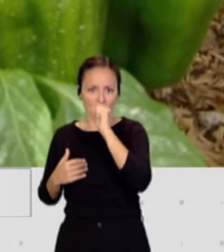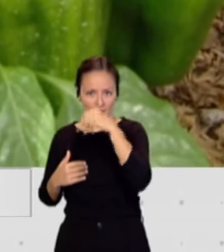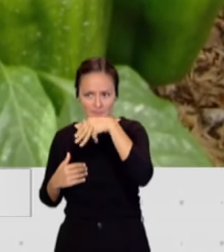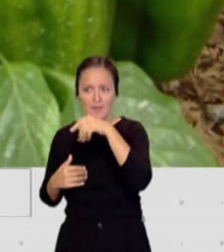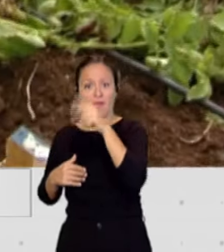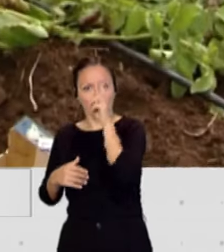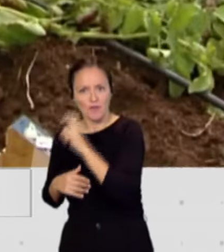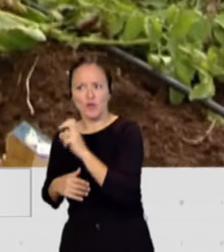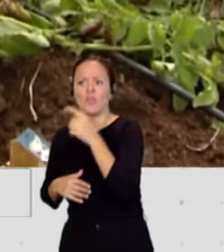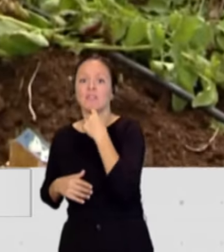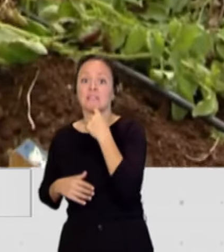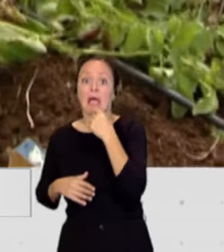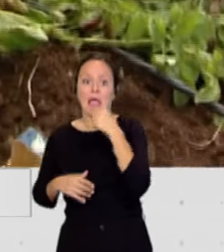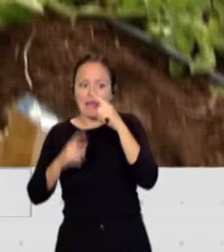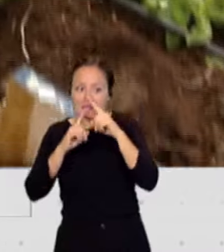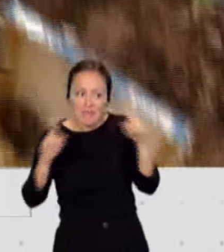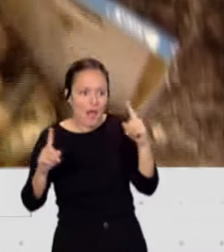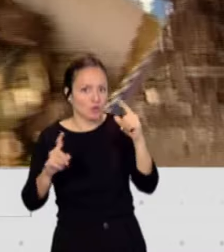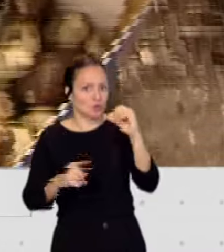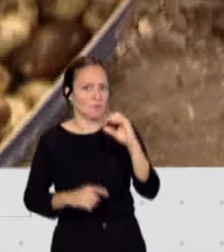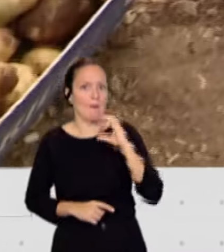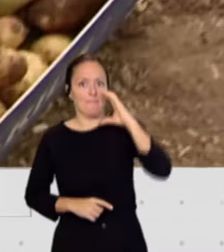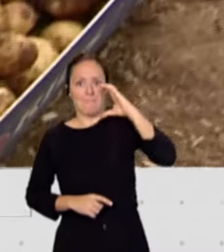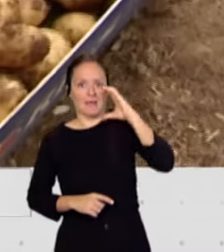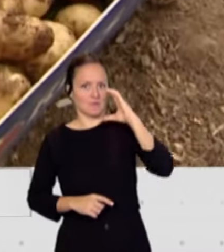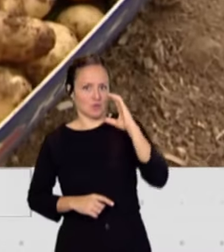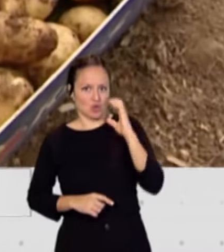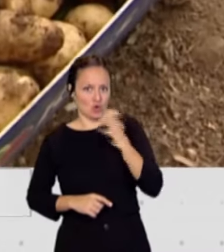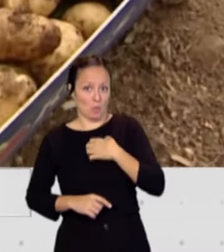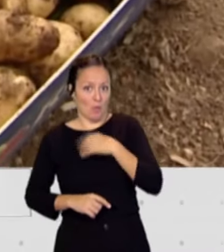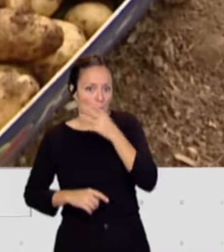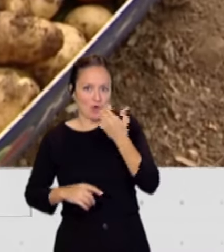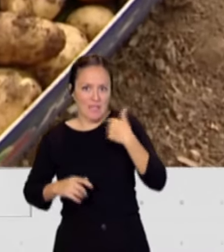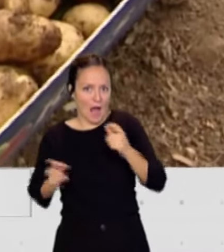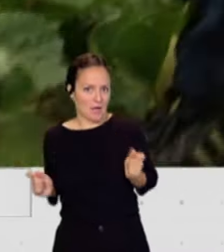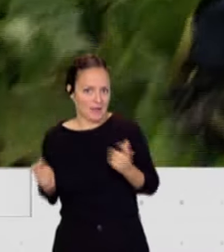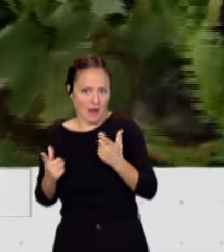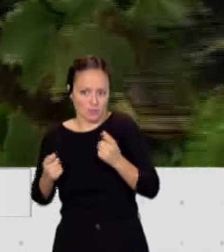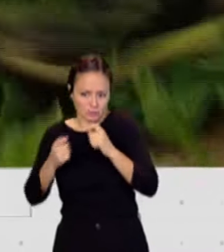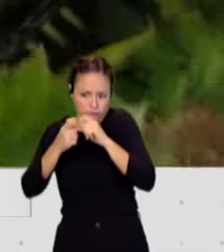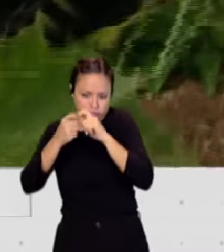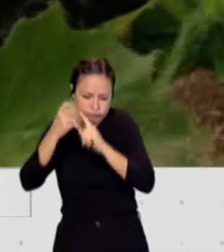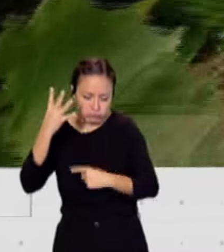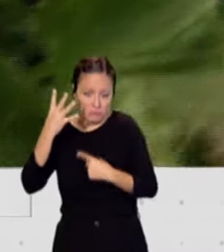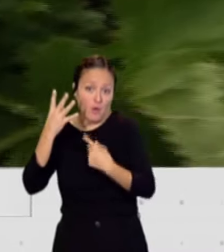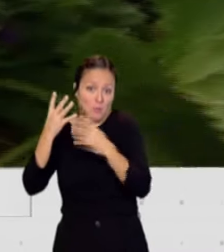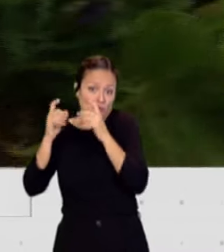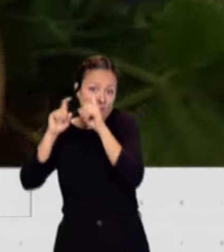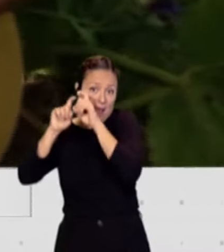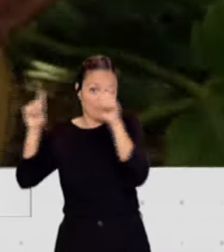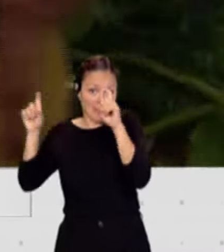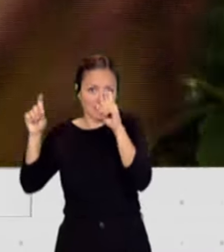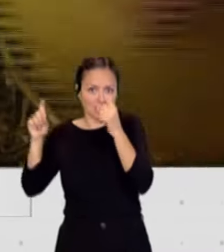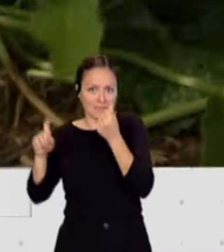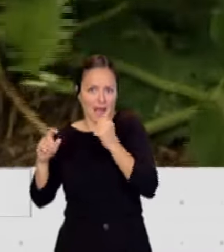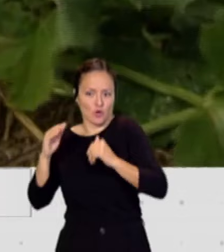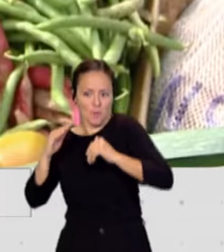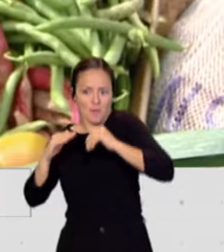asumir nueva subidas salariales derivada de los costes que ya acarrean según las empresas por las subidas de los